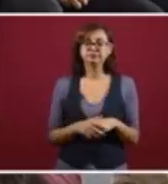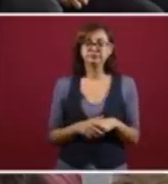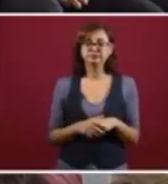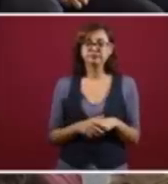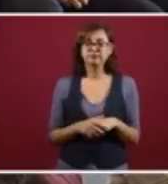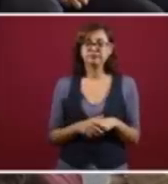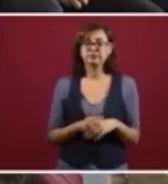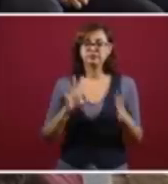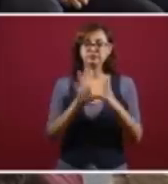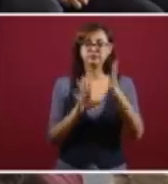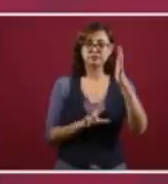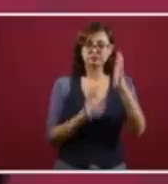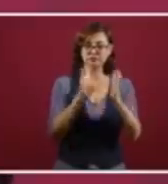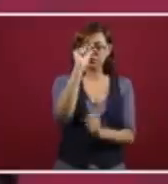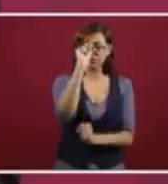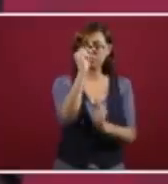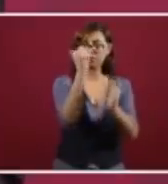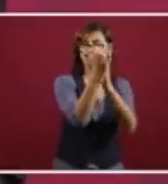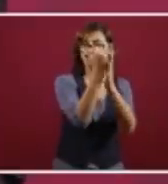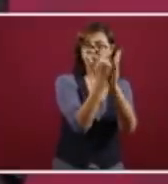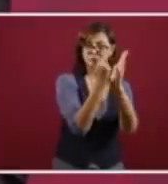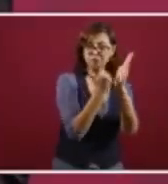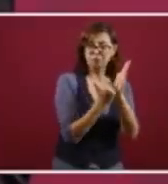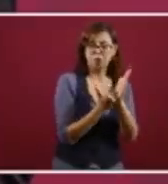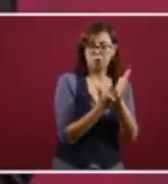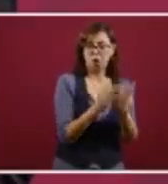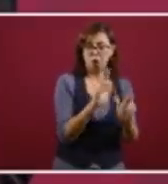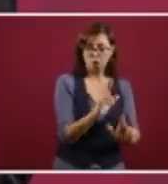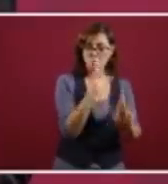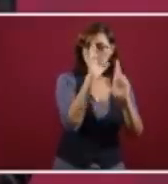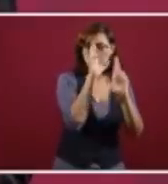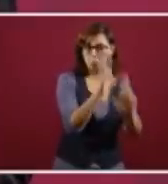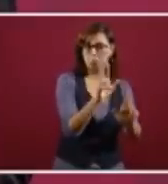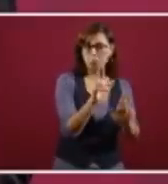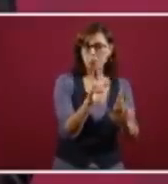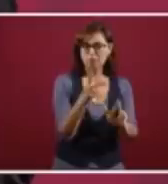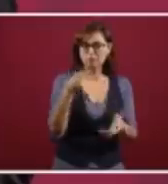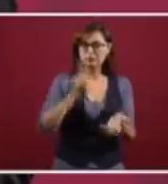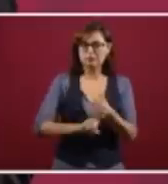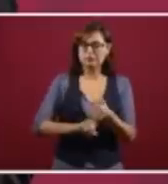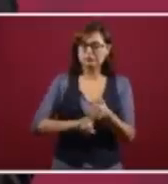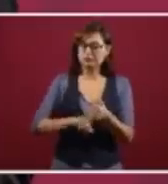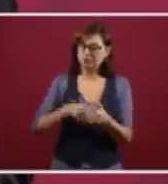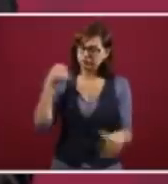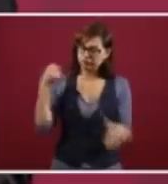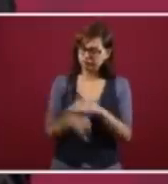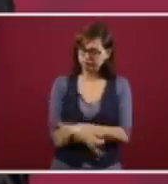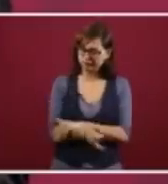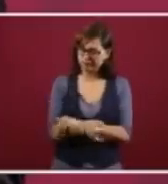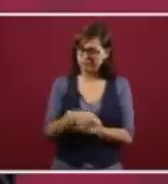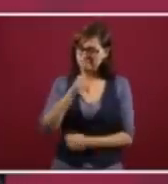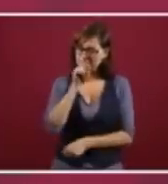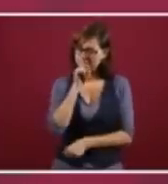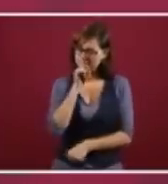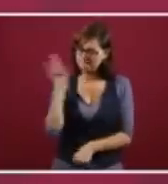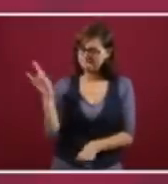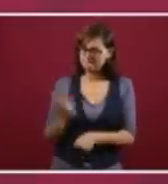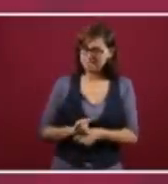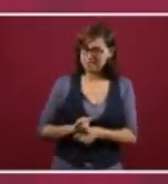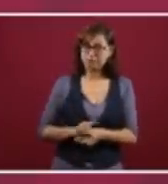respetaba la Constitución en la forma, pero se violaba en el fondo. Se hablaba de que vivíamos en una democracia y